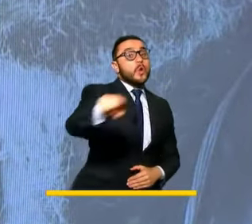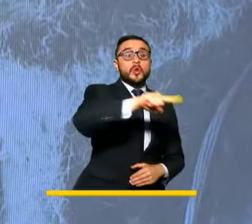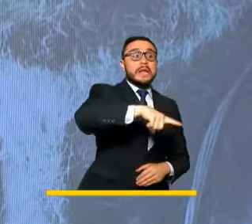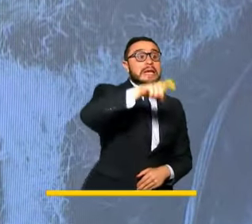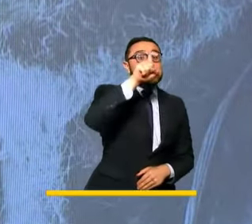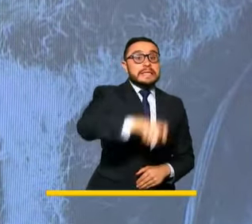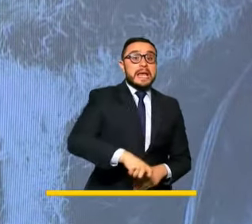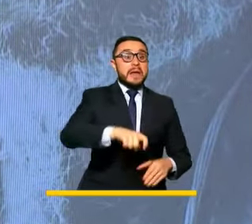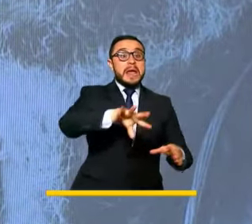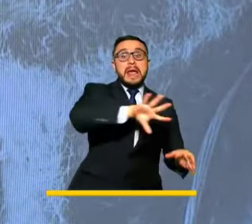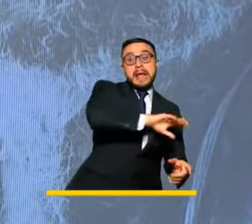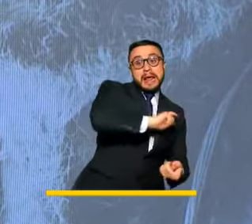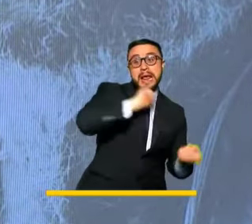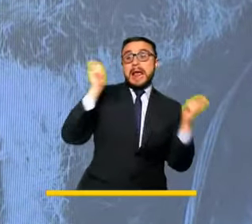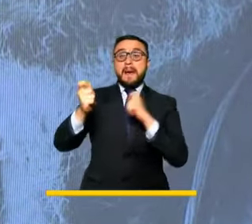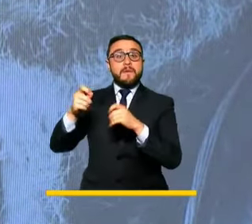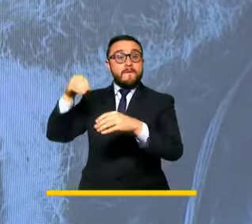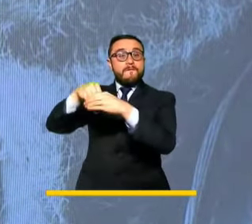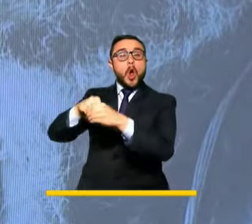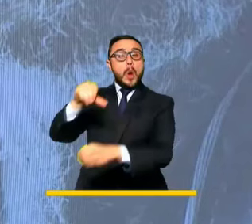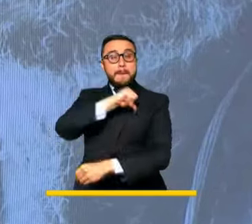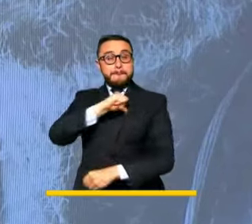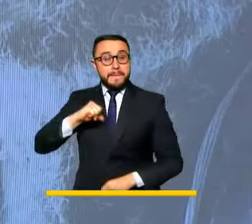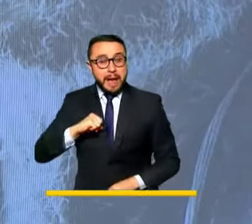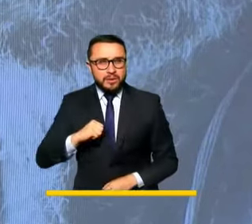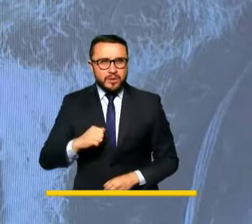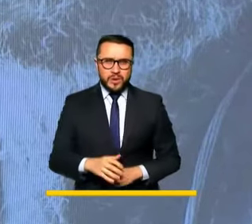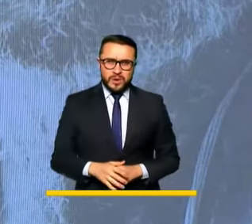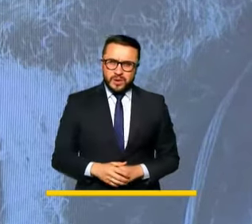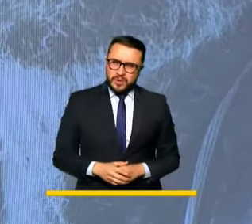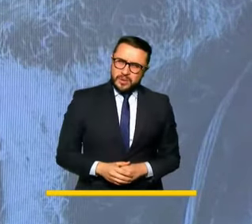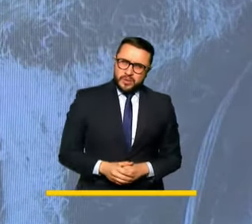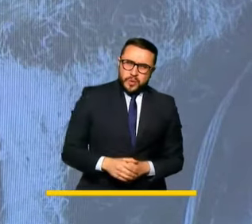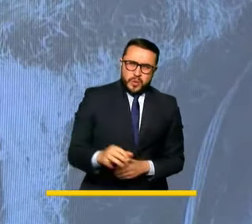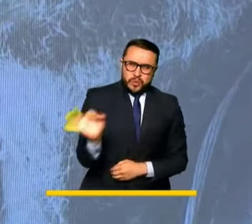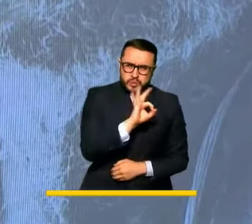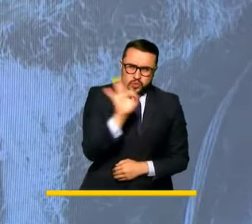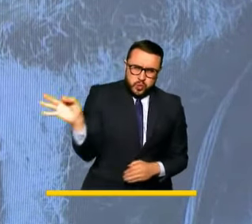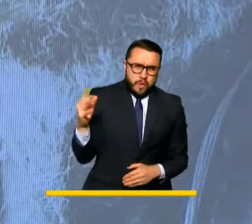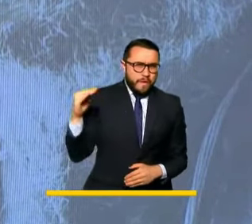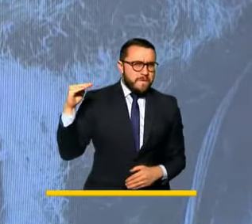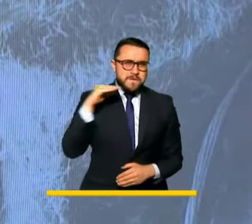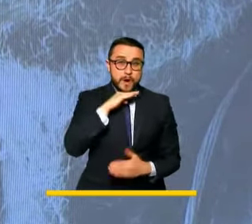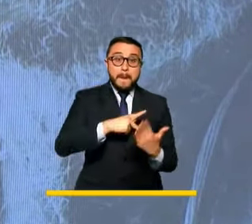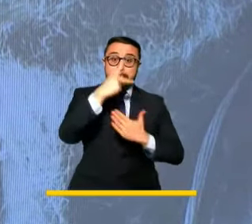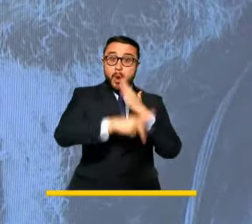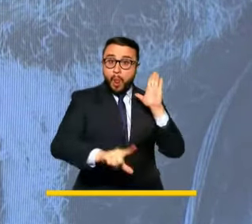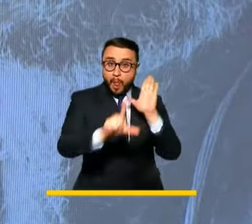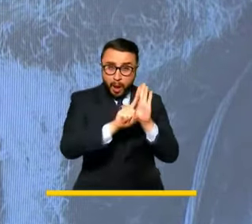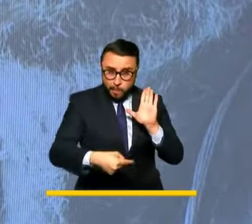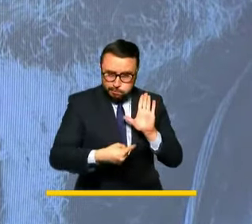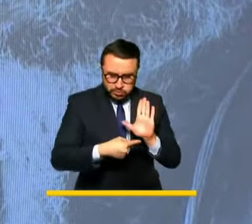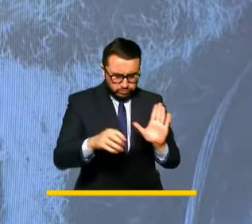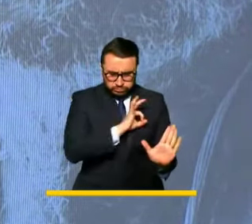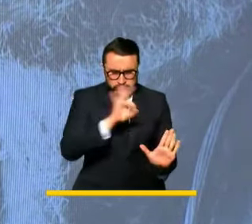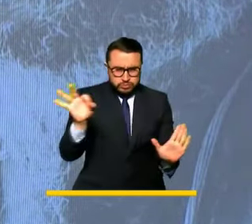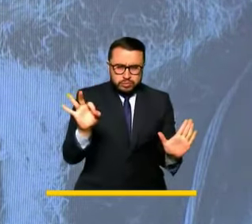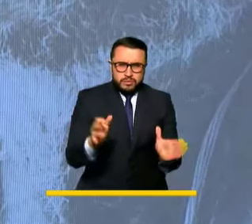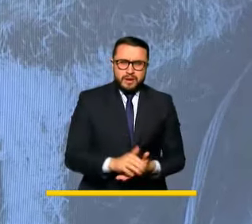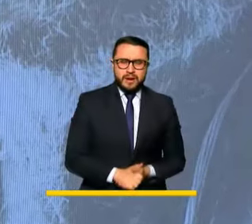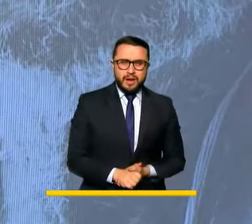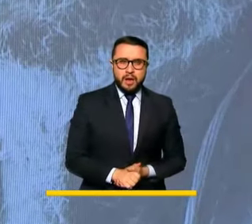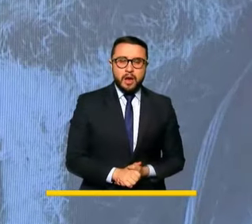pasar a fondos privados. Eso nunca ha existido en el proyecto de ley. No es verdad